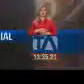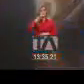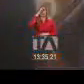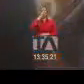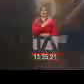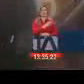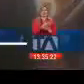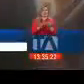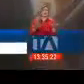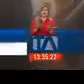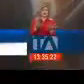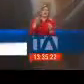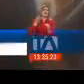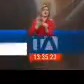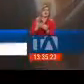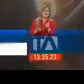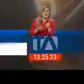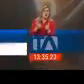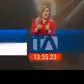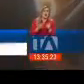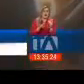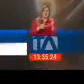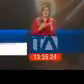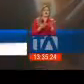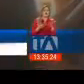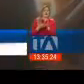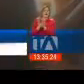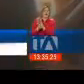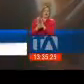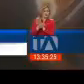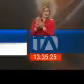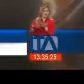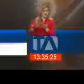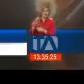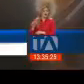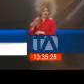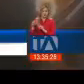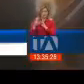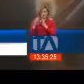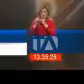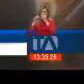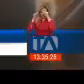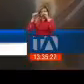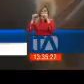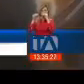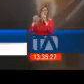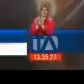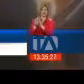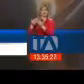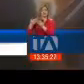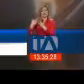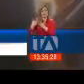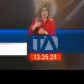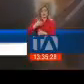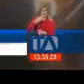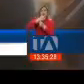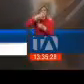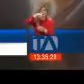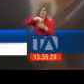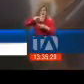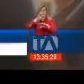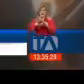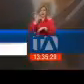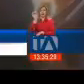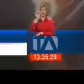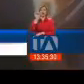Fuerzas Armadas no están capacitadas ni formadas para hacerse cargo de la seguridad interna,